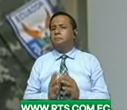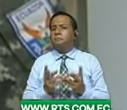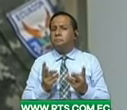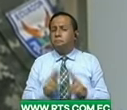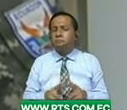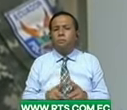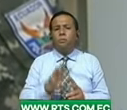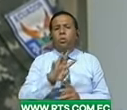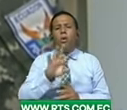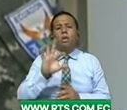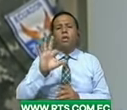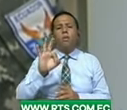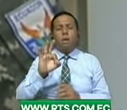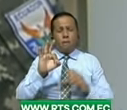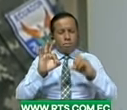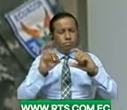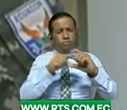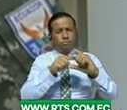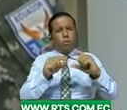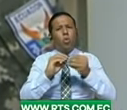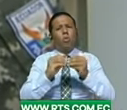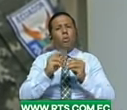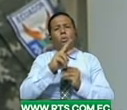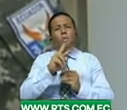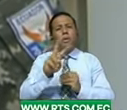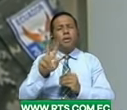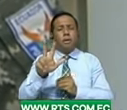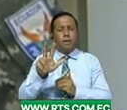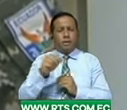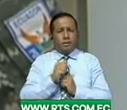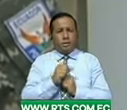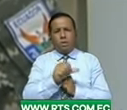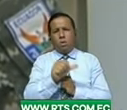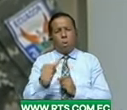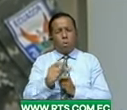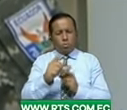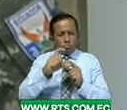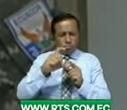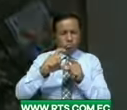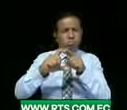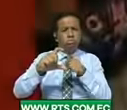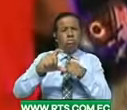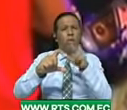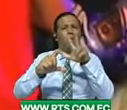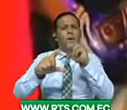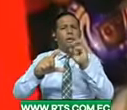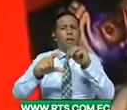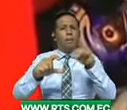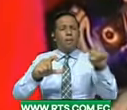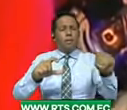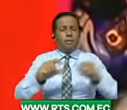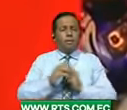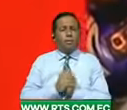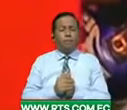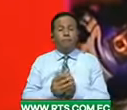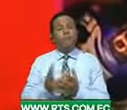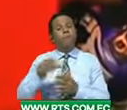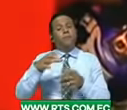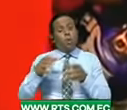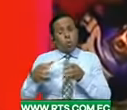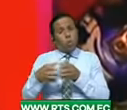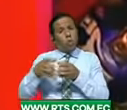9.49 cartuchos, 2.23, un cartucho 30 milímetros. Mientras la Comisión de